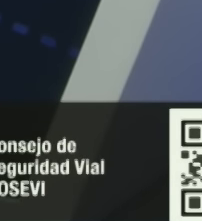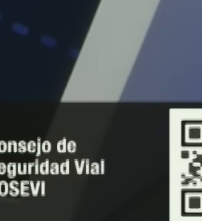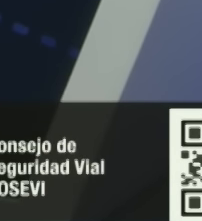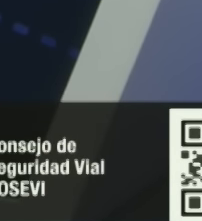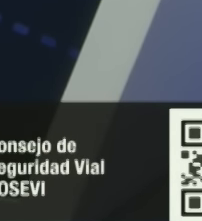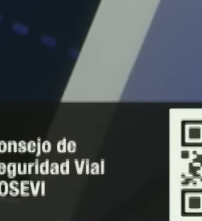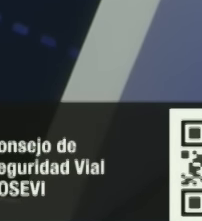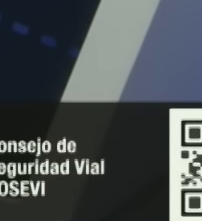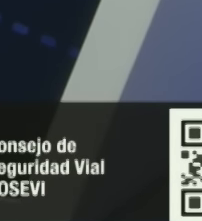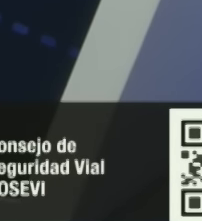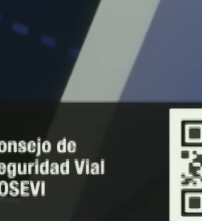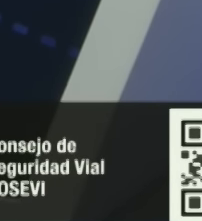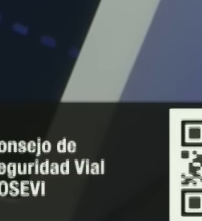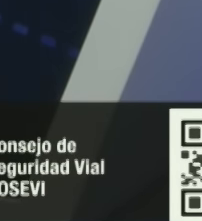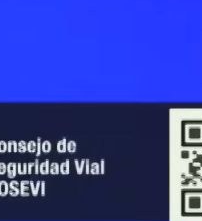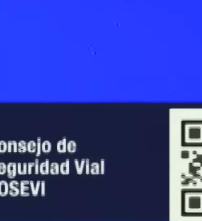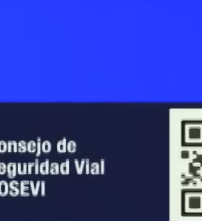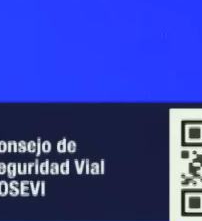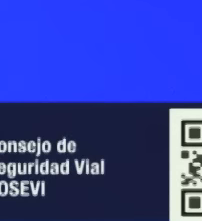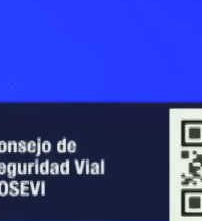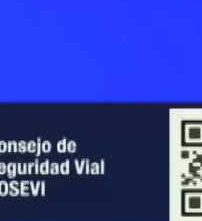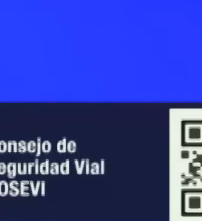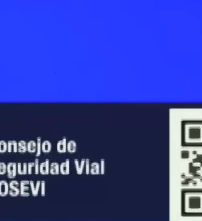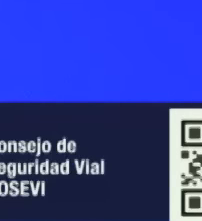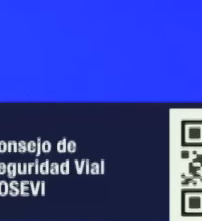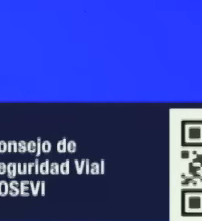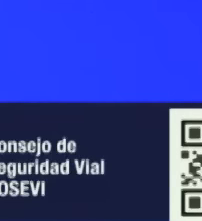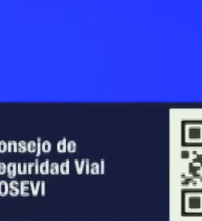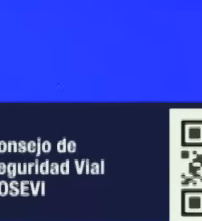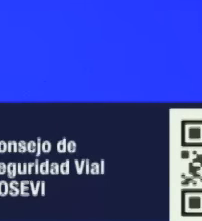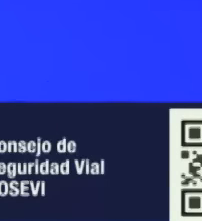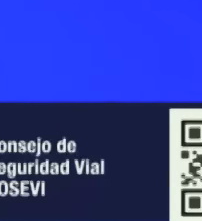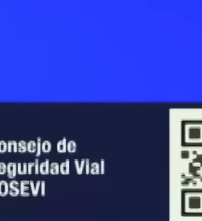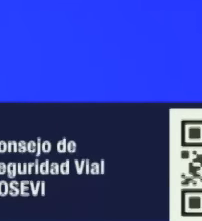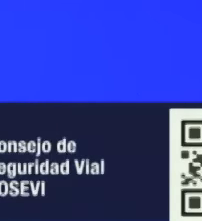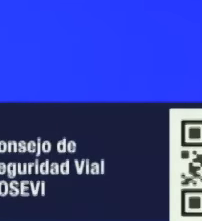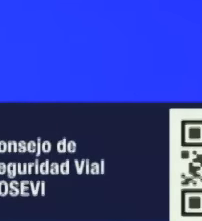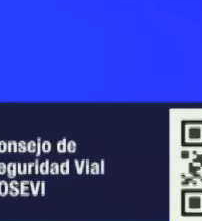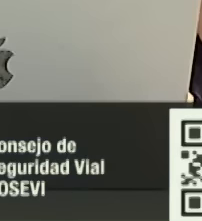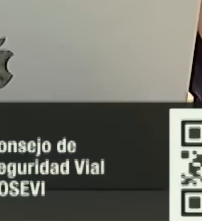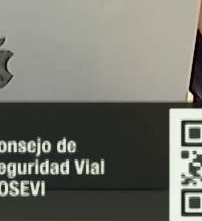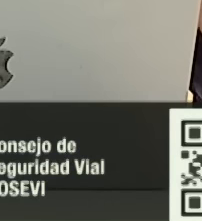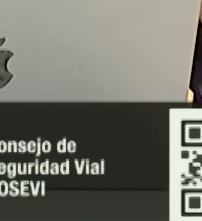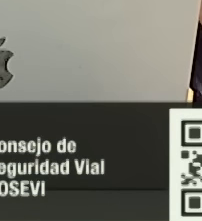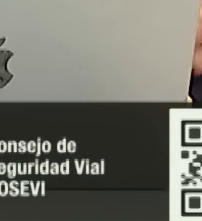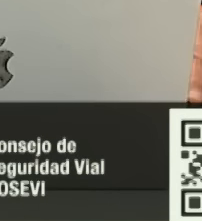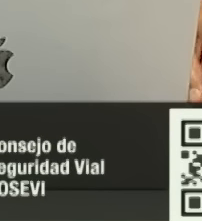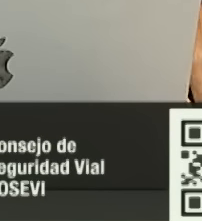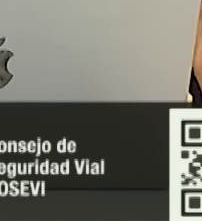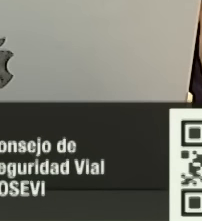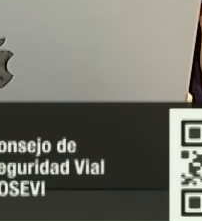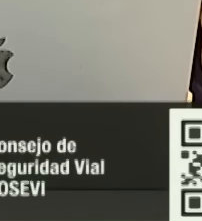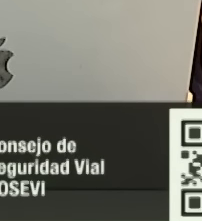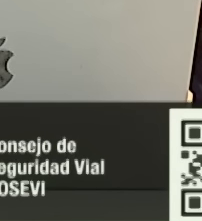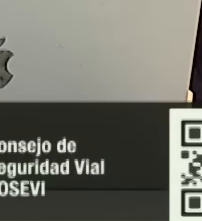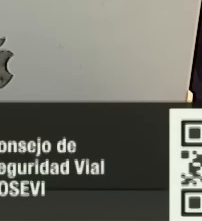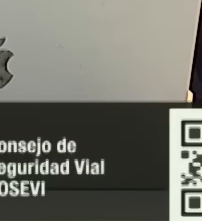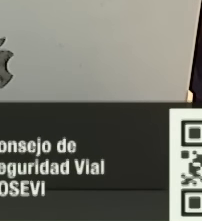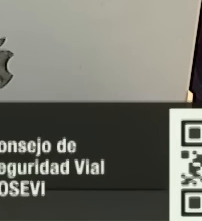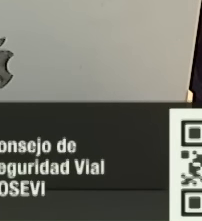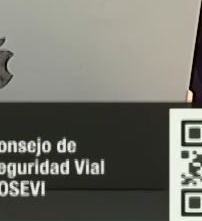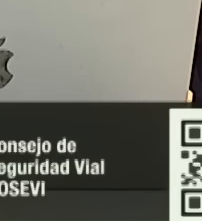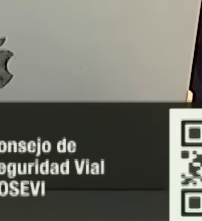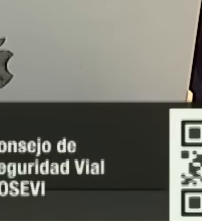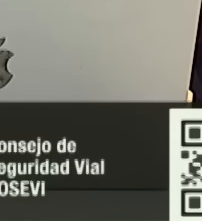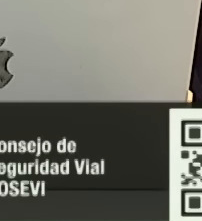alrededor de la conformación del cuerpo técnico el comité ejecutivo hoy si es el regular verdad es el regular se está entiendo que se está haciendo cada 15 días